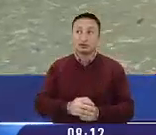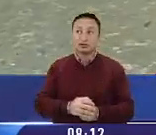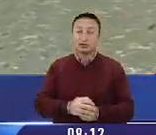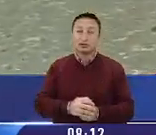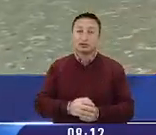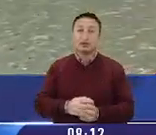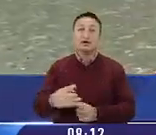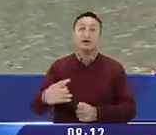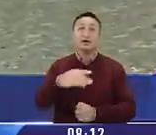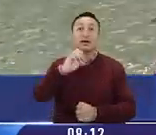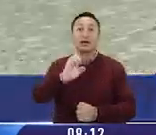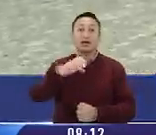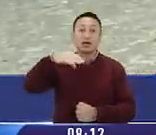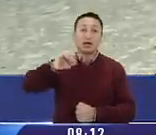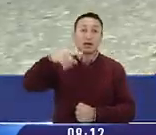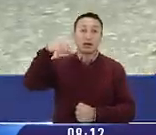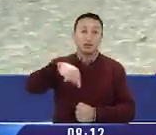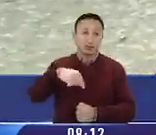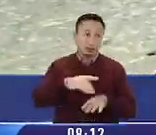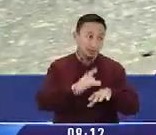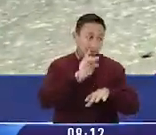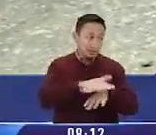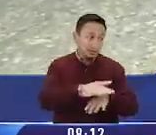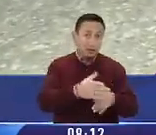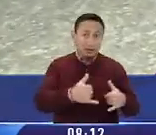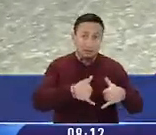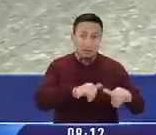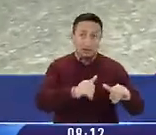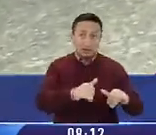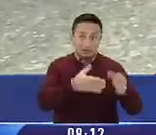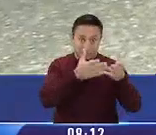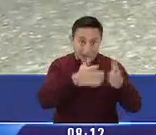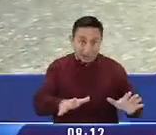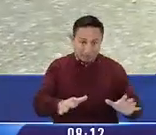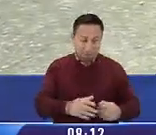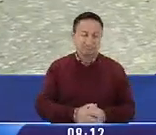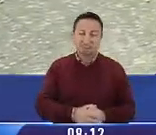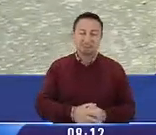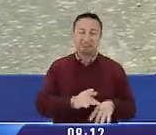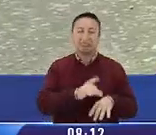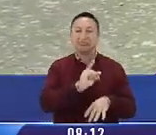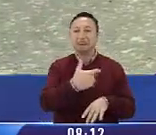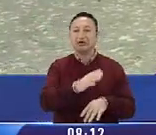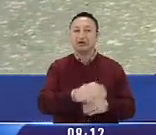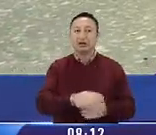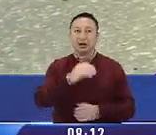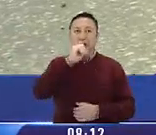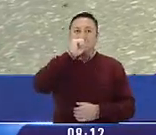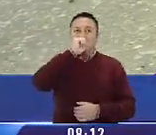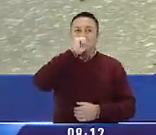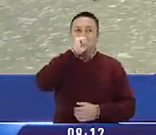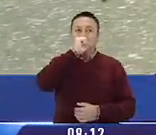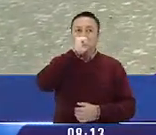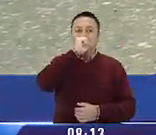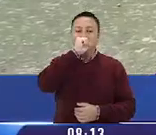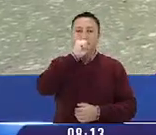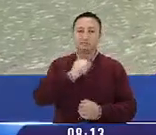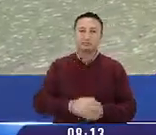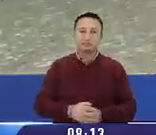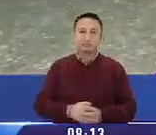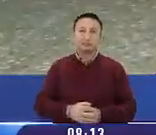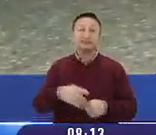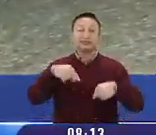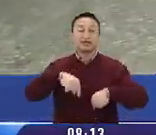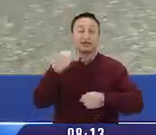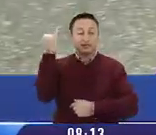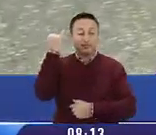empresa metropolitana de obras públicas no dan seguimiento a estos daños que ocasionan aquí en la calzada. Así es, mi vecino, entonces la velita